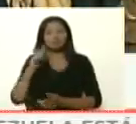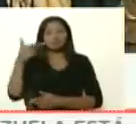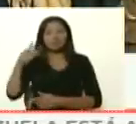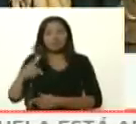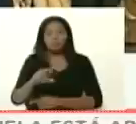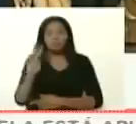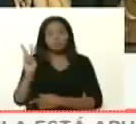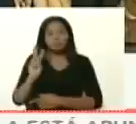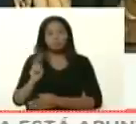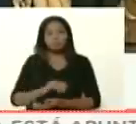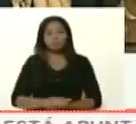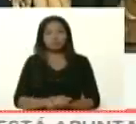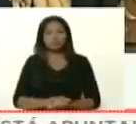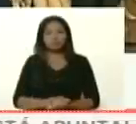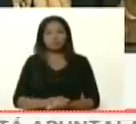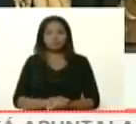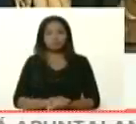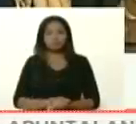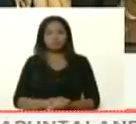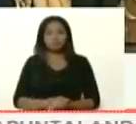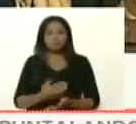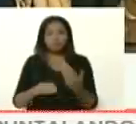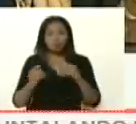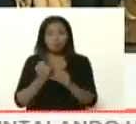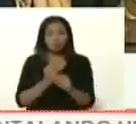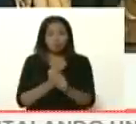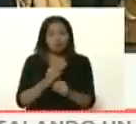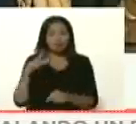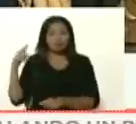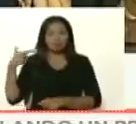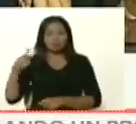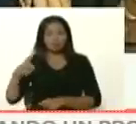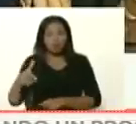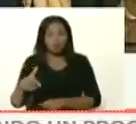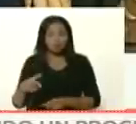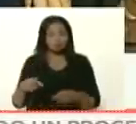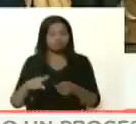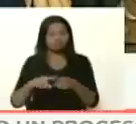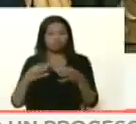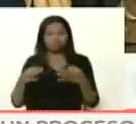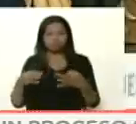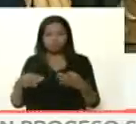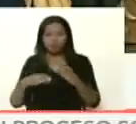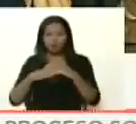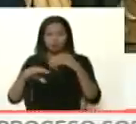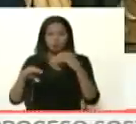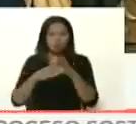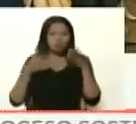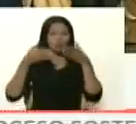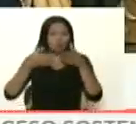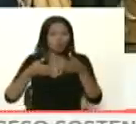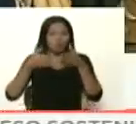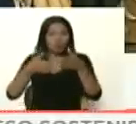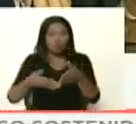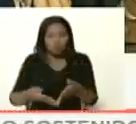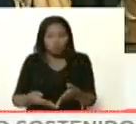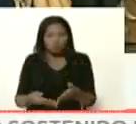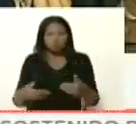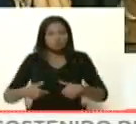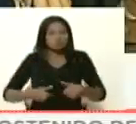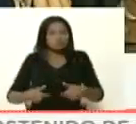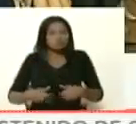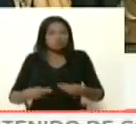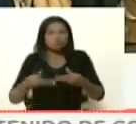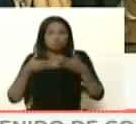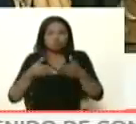Transporte Venezuela. Estamos trabajando el transporte terrestre, el acuático, que ha insistido mucho